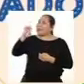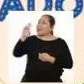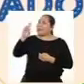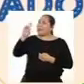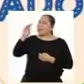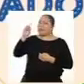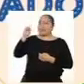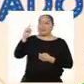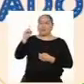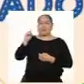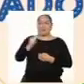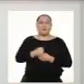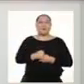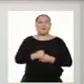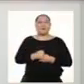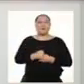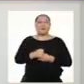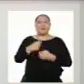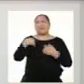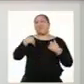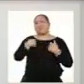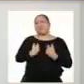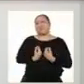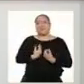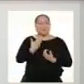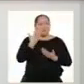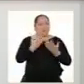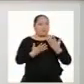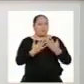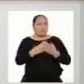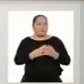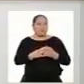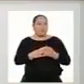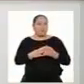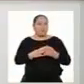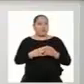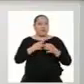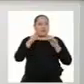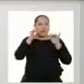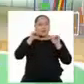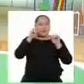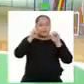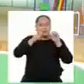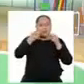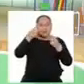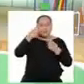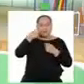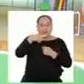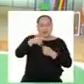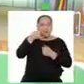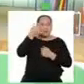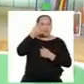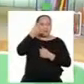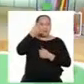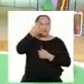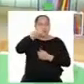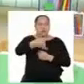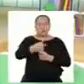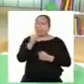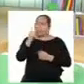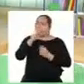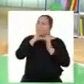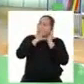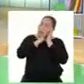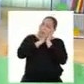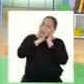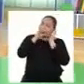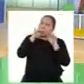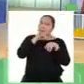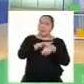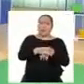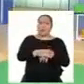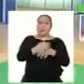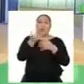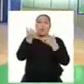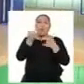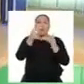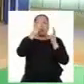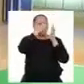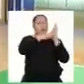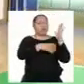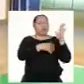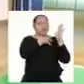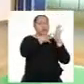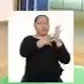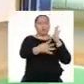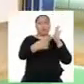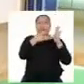Aquí, un poco cansado Seguro te has quedado hasta tarde revisando el celular No, más bien me acosté temprano Ahora tengo un